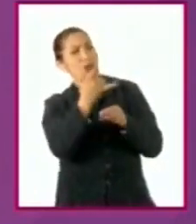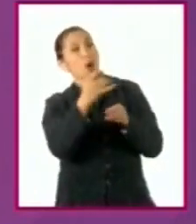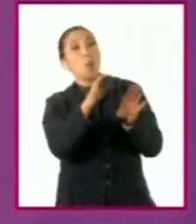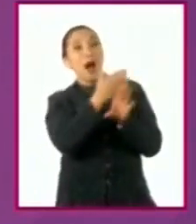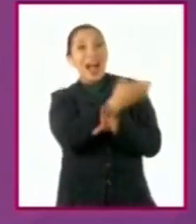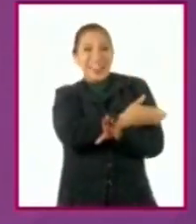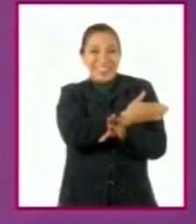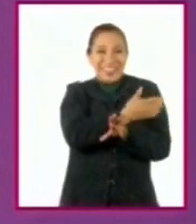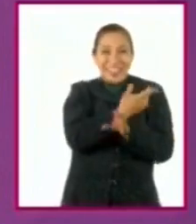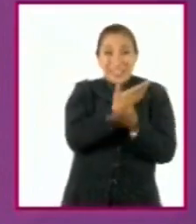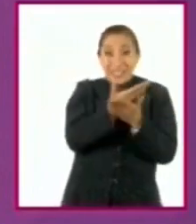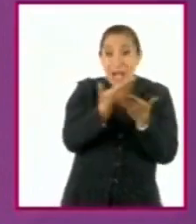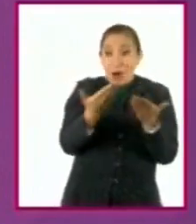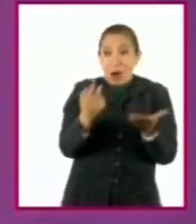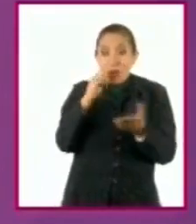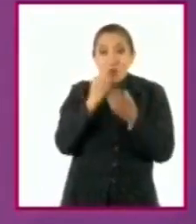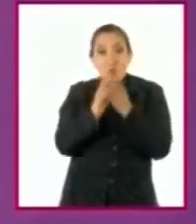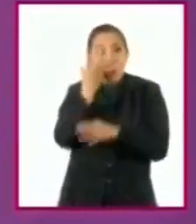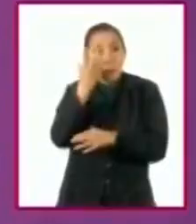como lo conocemos ahora.